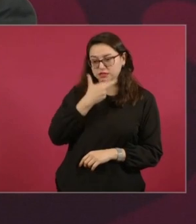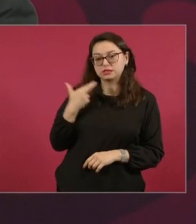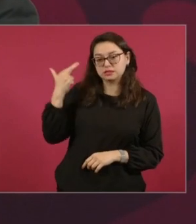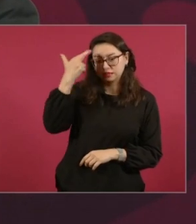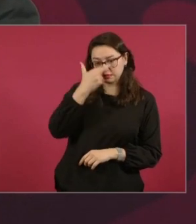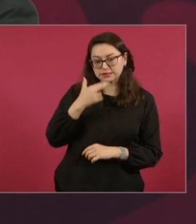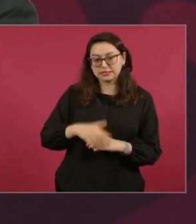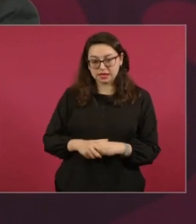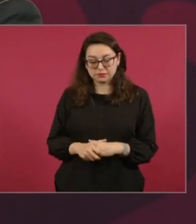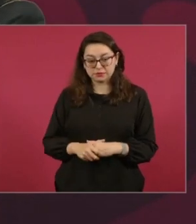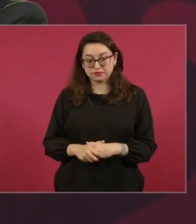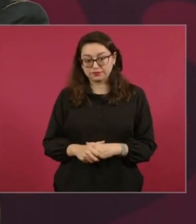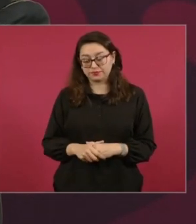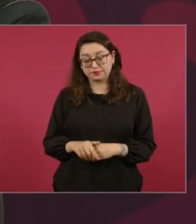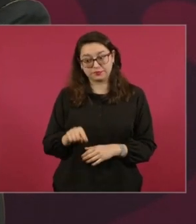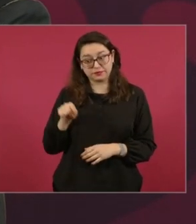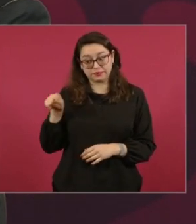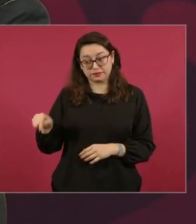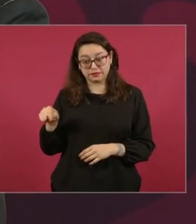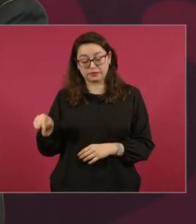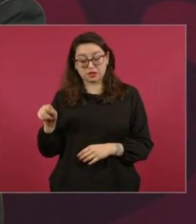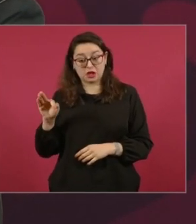Fortín, sí era